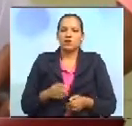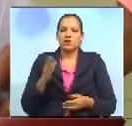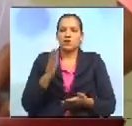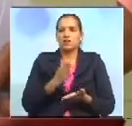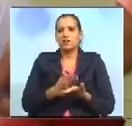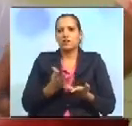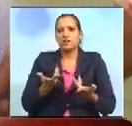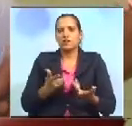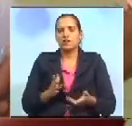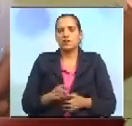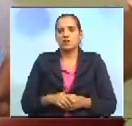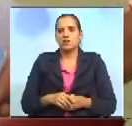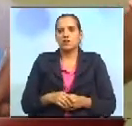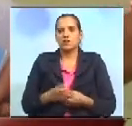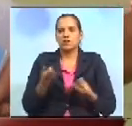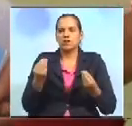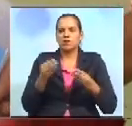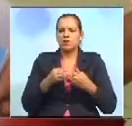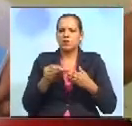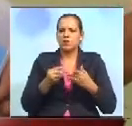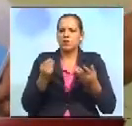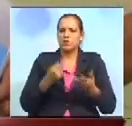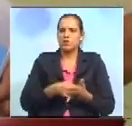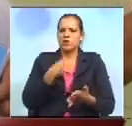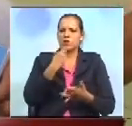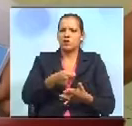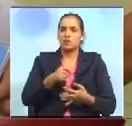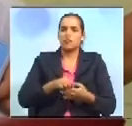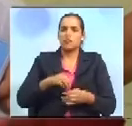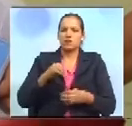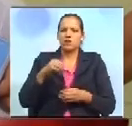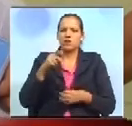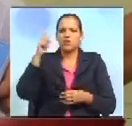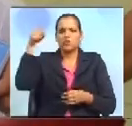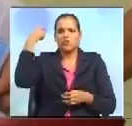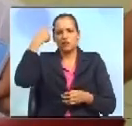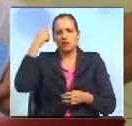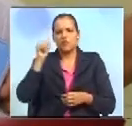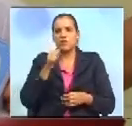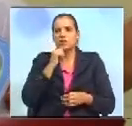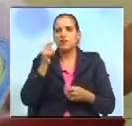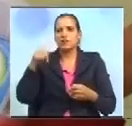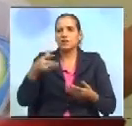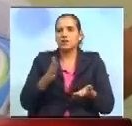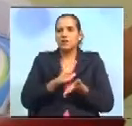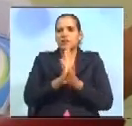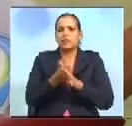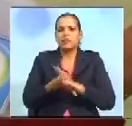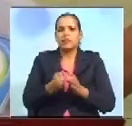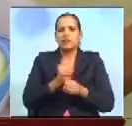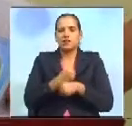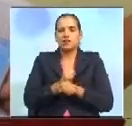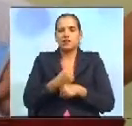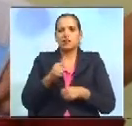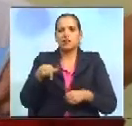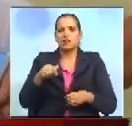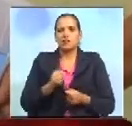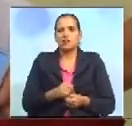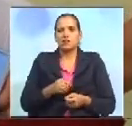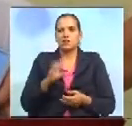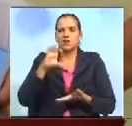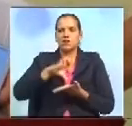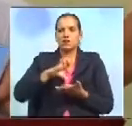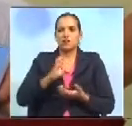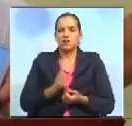pasar la vida. Tanta plata que hemos gastado, ha invertido el gobierno, y sin embargo no hace nada por el agua. Ya no